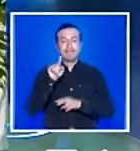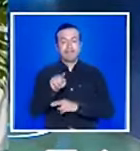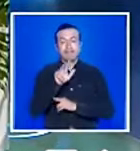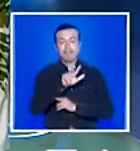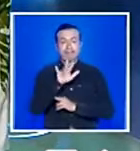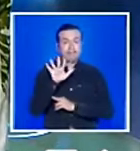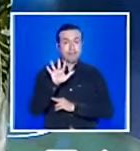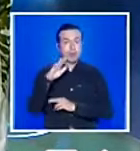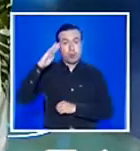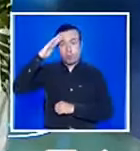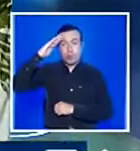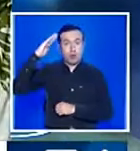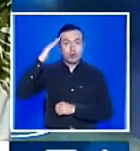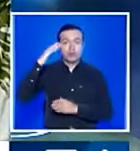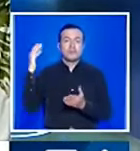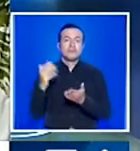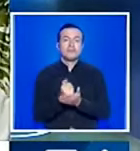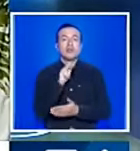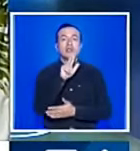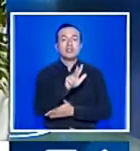7:35. La policía decomisó